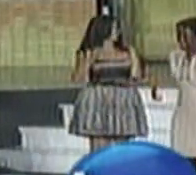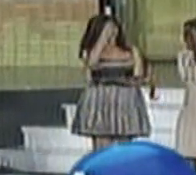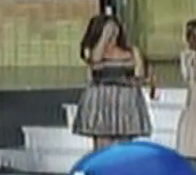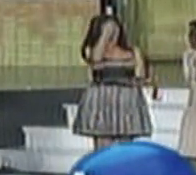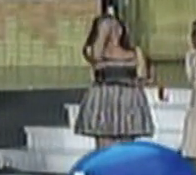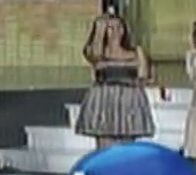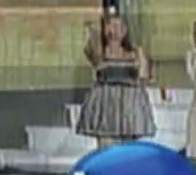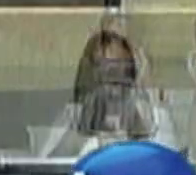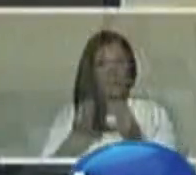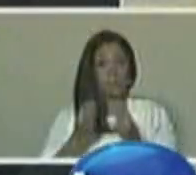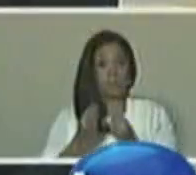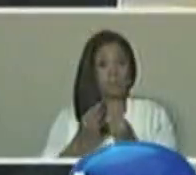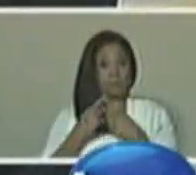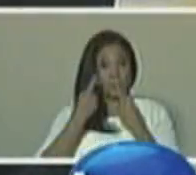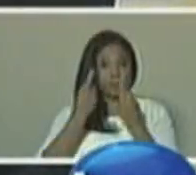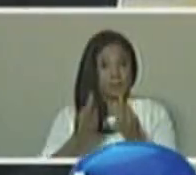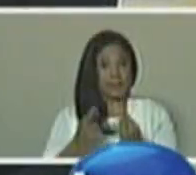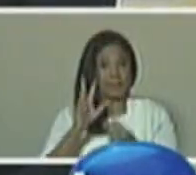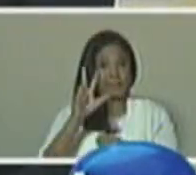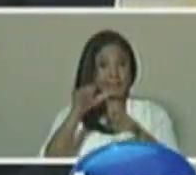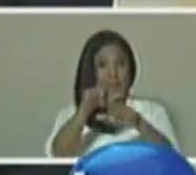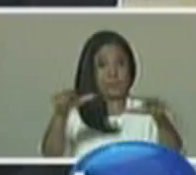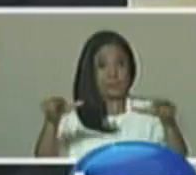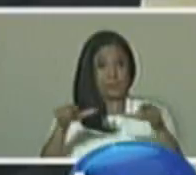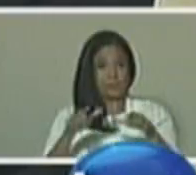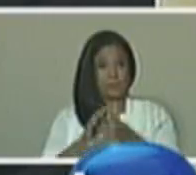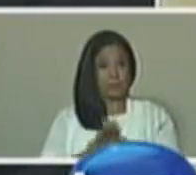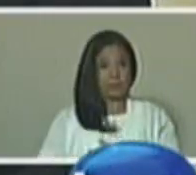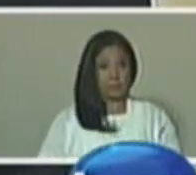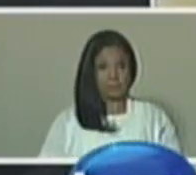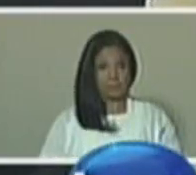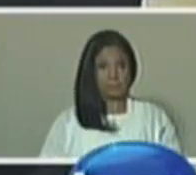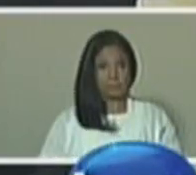Muchísimos premios y el tercer lugar es para